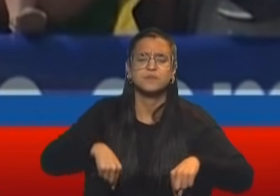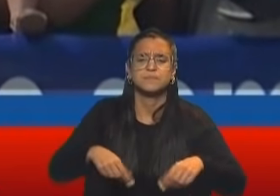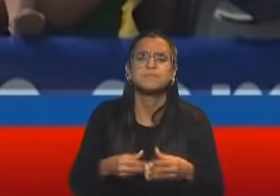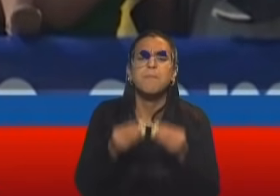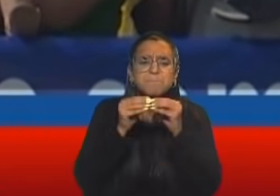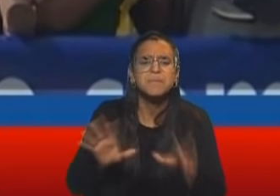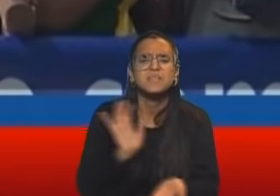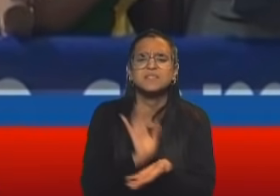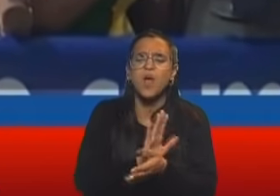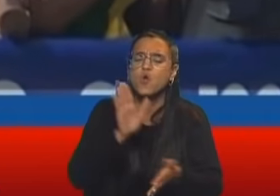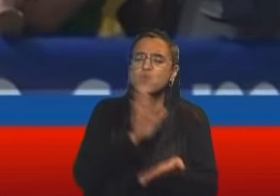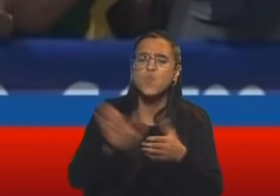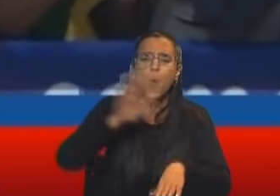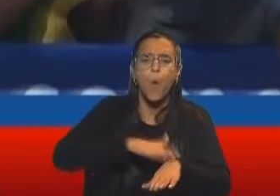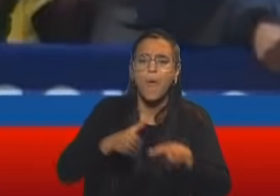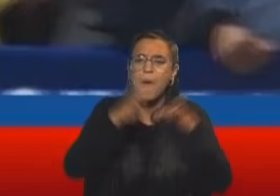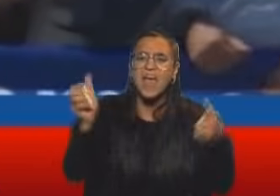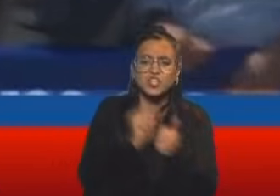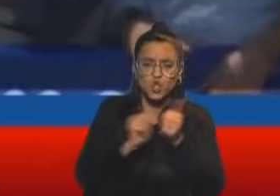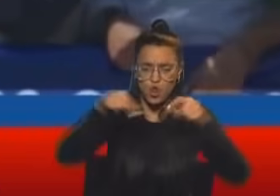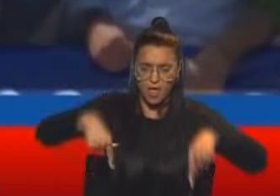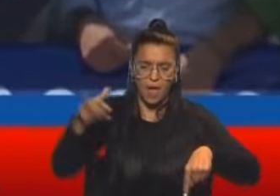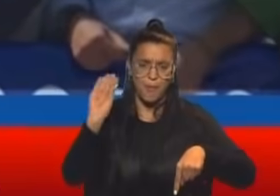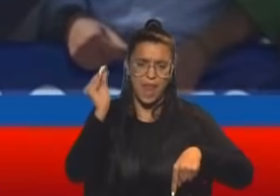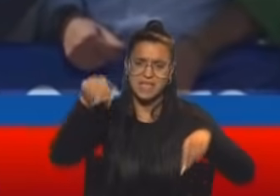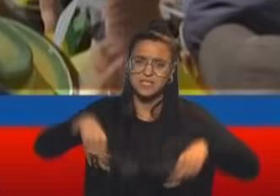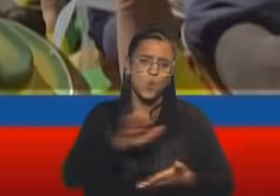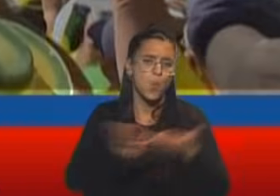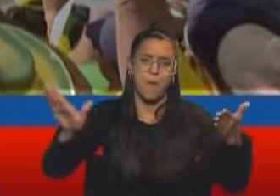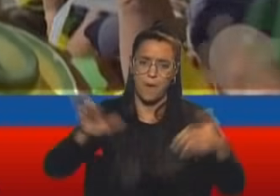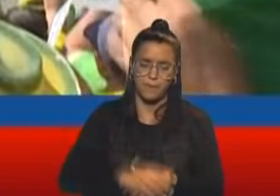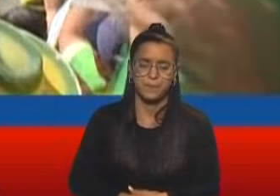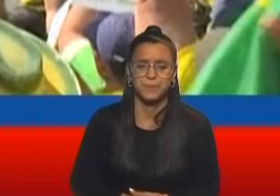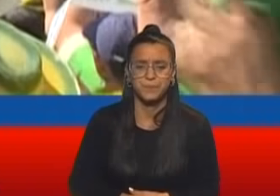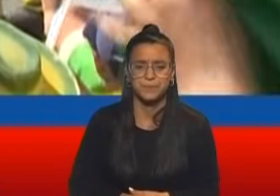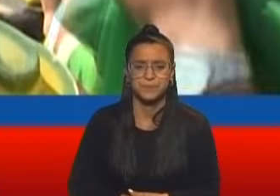história começa a ser escrita aqui no Brasil.